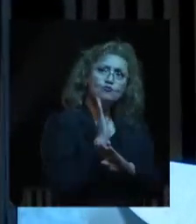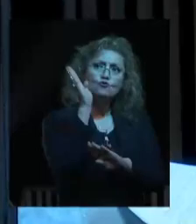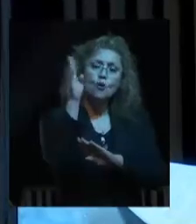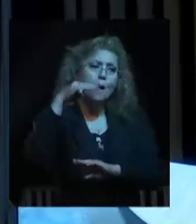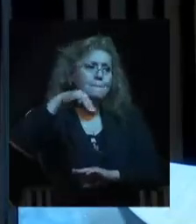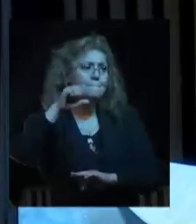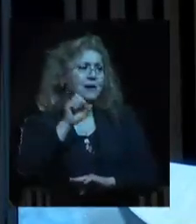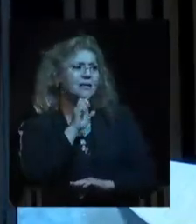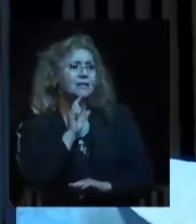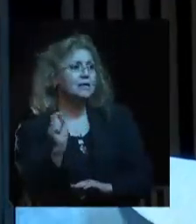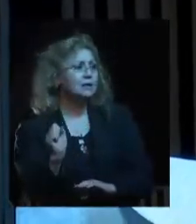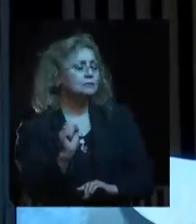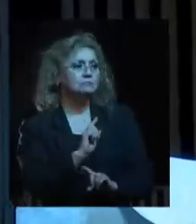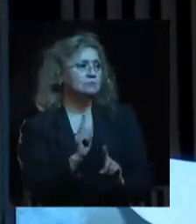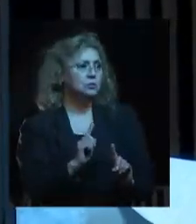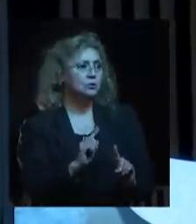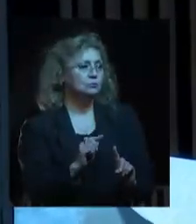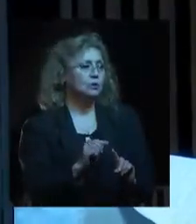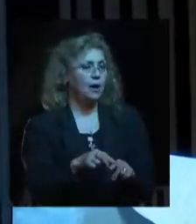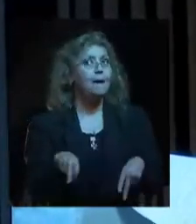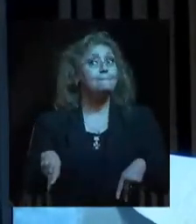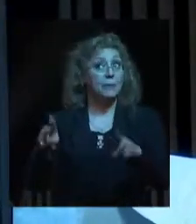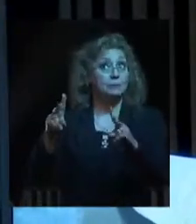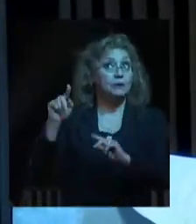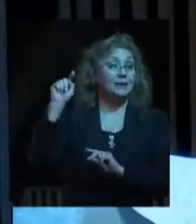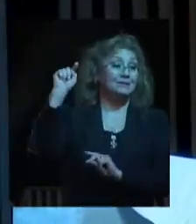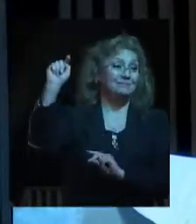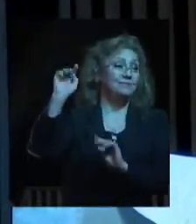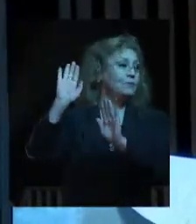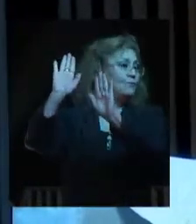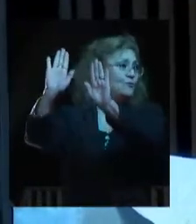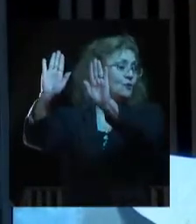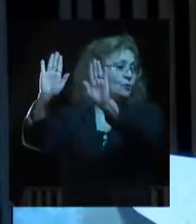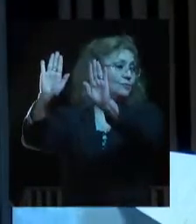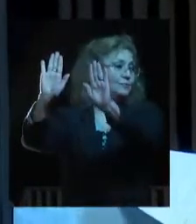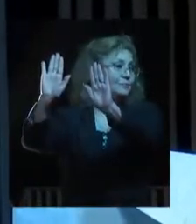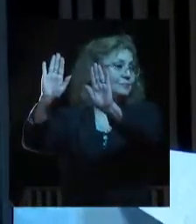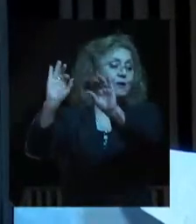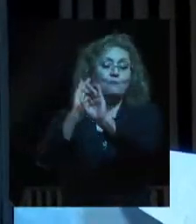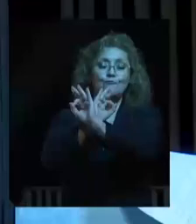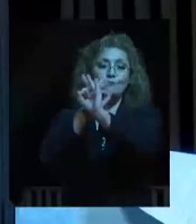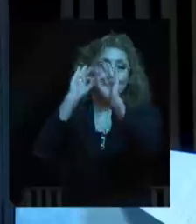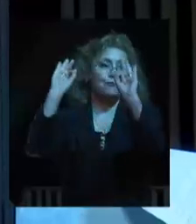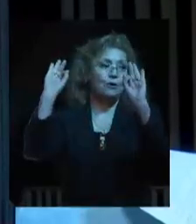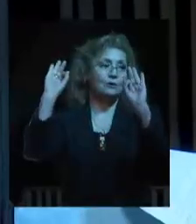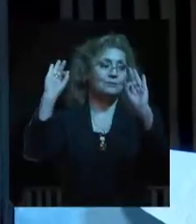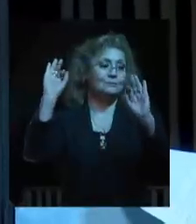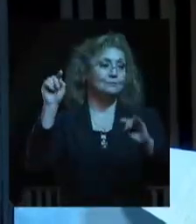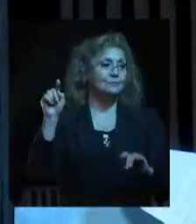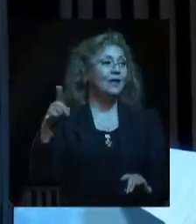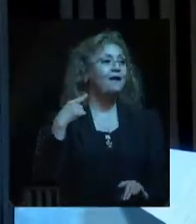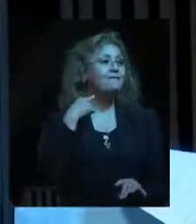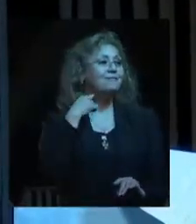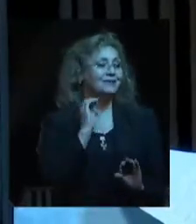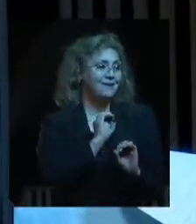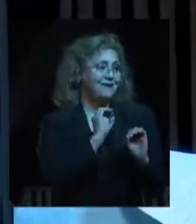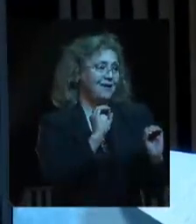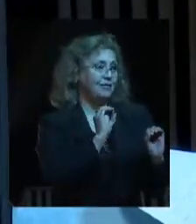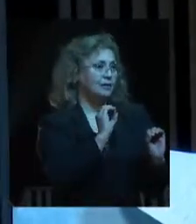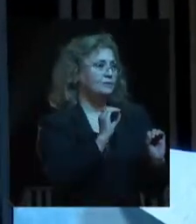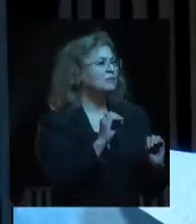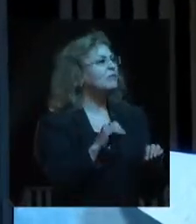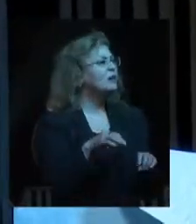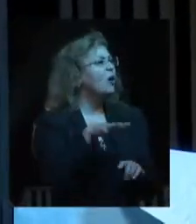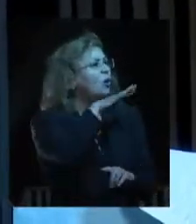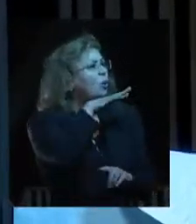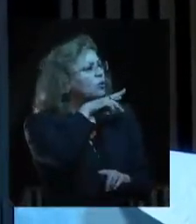porque hay que dejar que Marte se quede tal cual está. Pristino. Bueno, ¿y para que lo vea quién? ¿Y para que lo use quién? ¿Y para